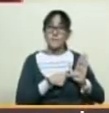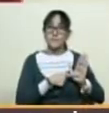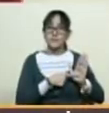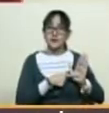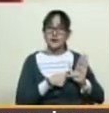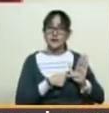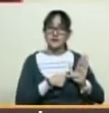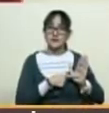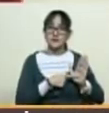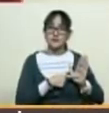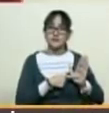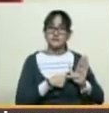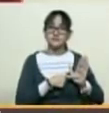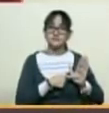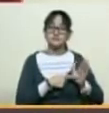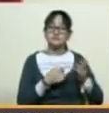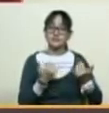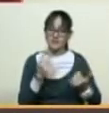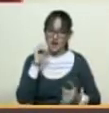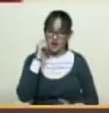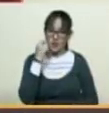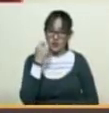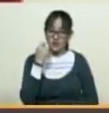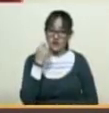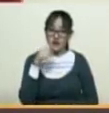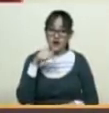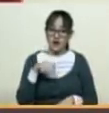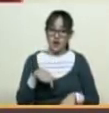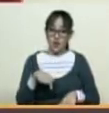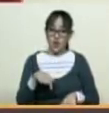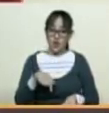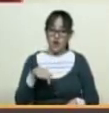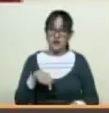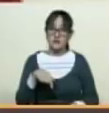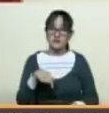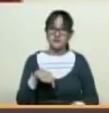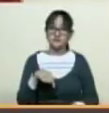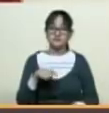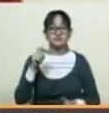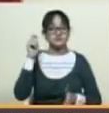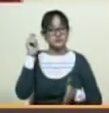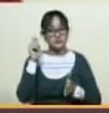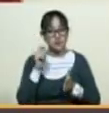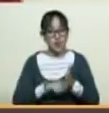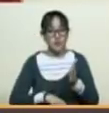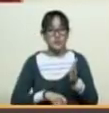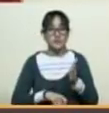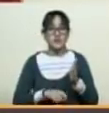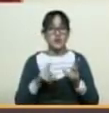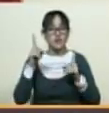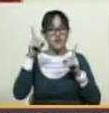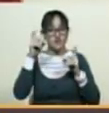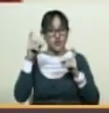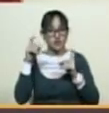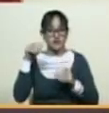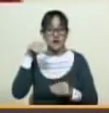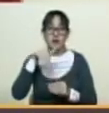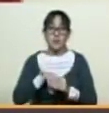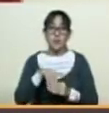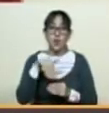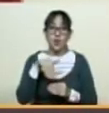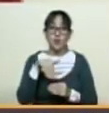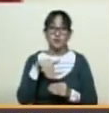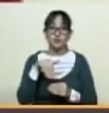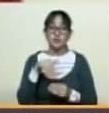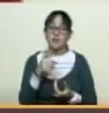este proceso electoral, queremos recordárselas en este momento, como es la prohibición expresa de fotografiar el voto a fin